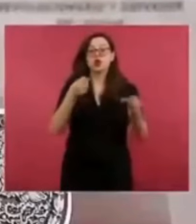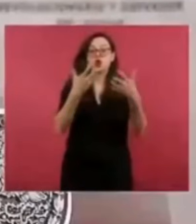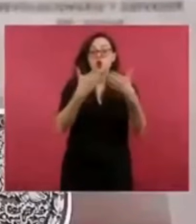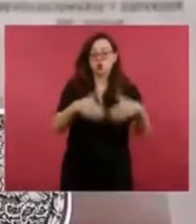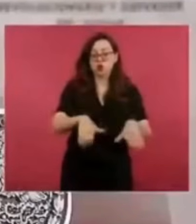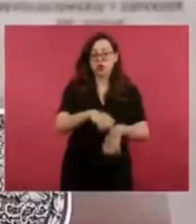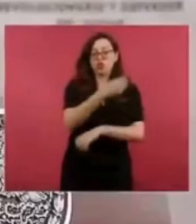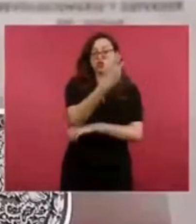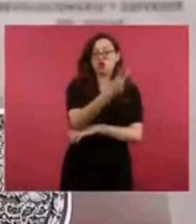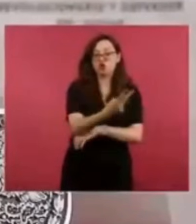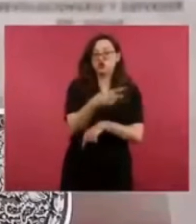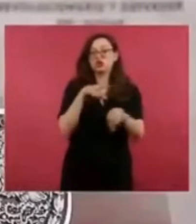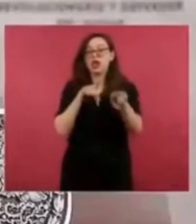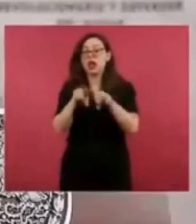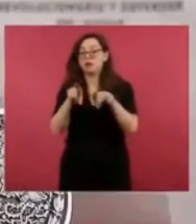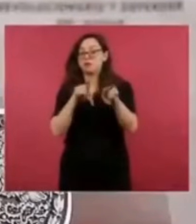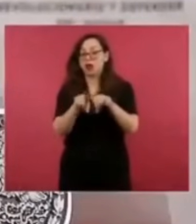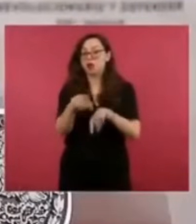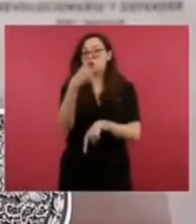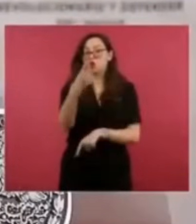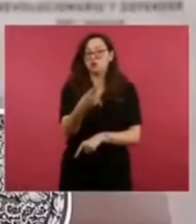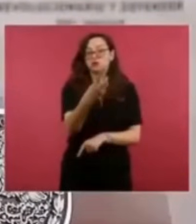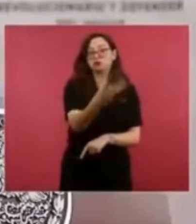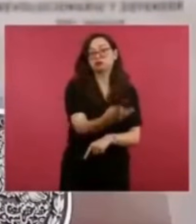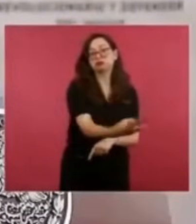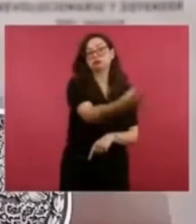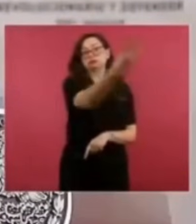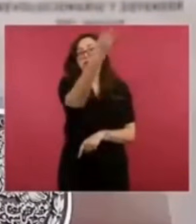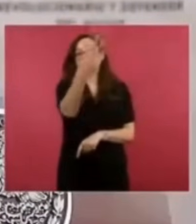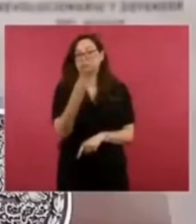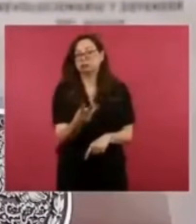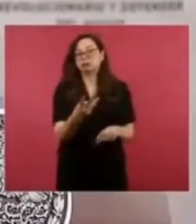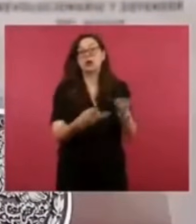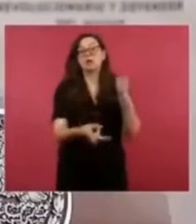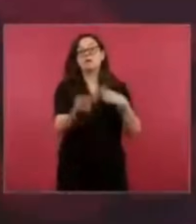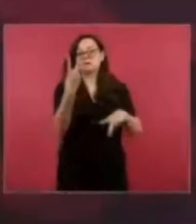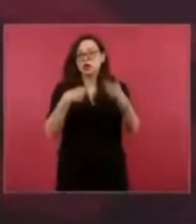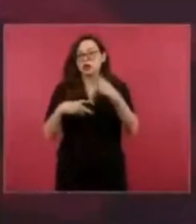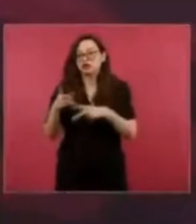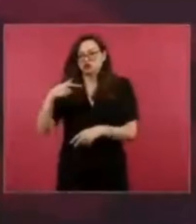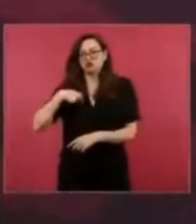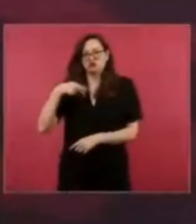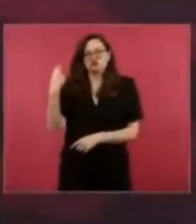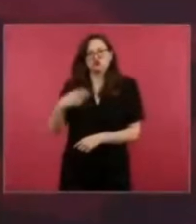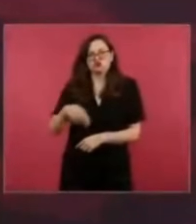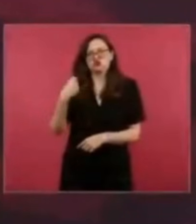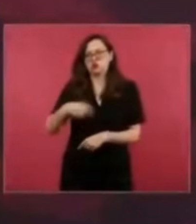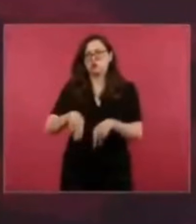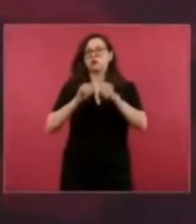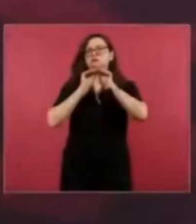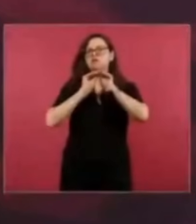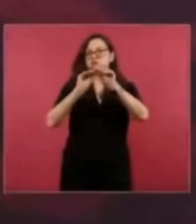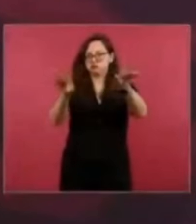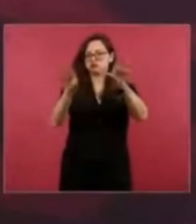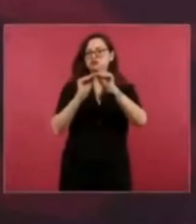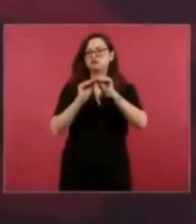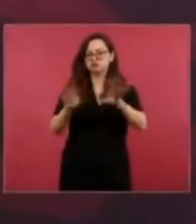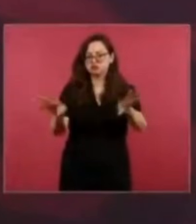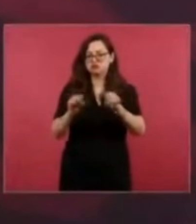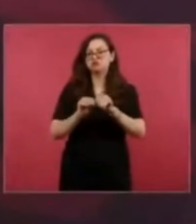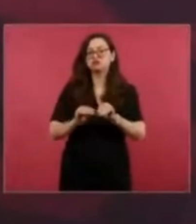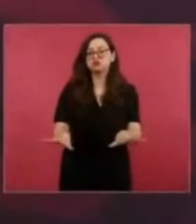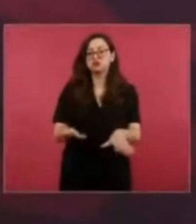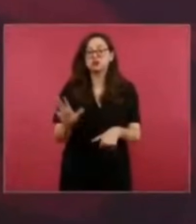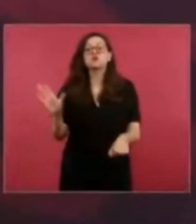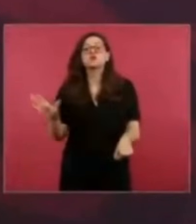la carpeta de cierre, en la parte final, ya cuando cierran y dicen que fue suicidio,